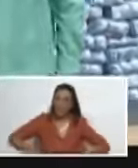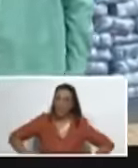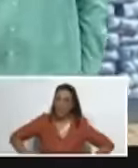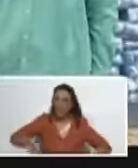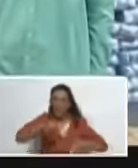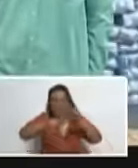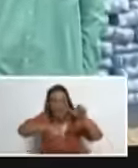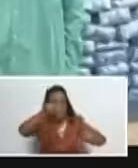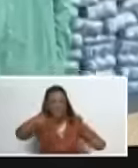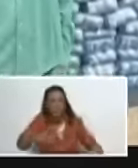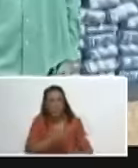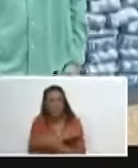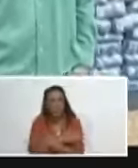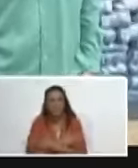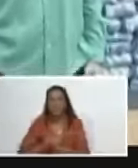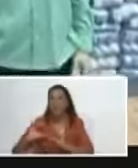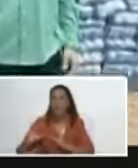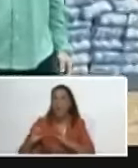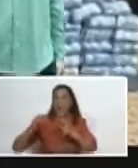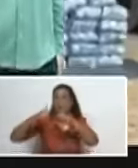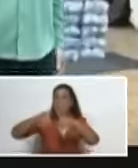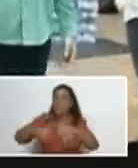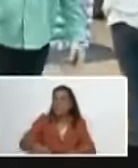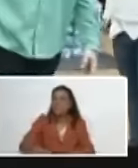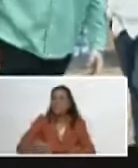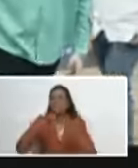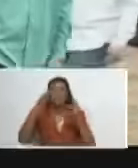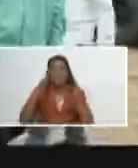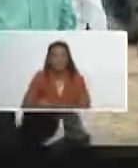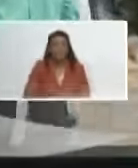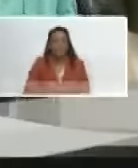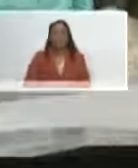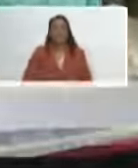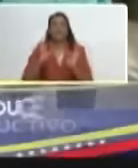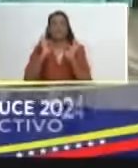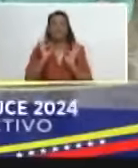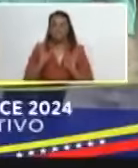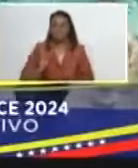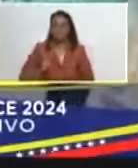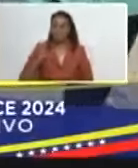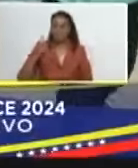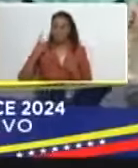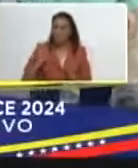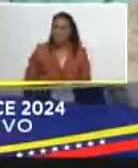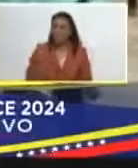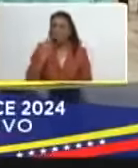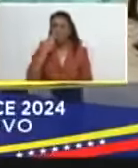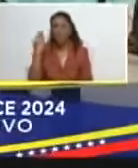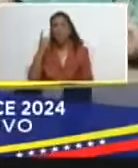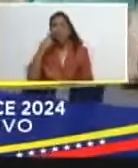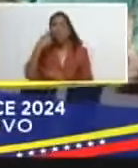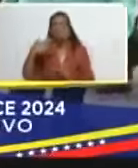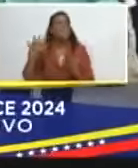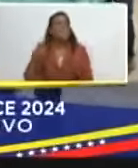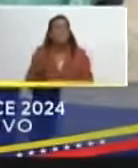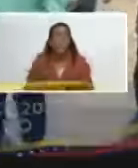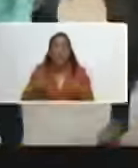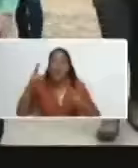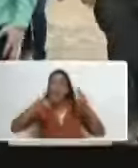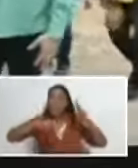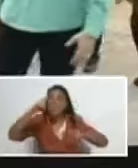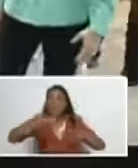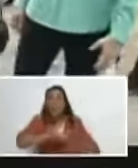Bueno, ya arrancamos. Arrancamos en forma. Bueno, vamos a ver la